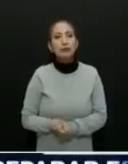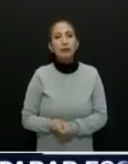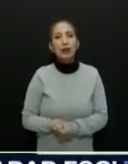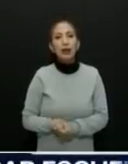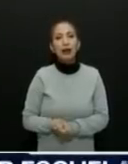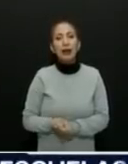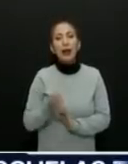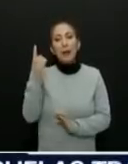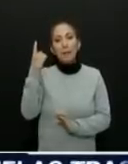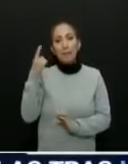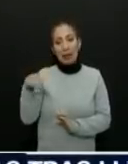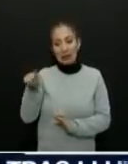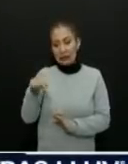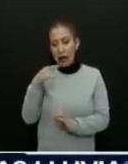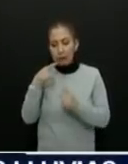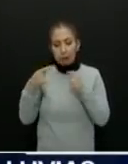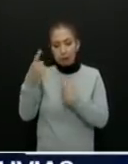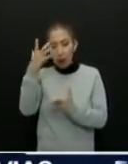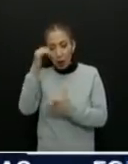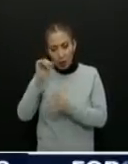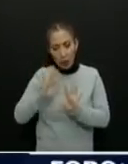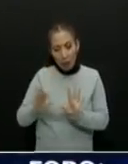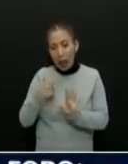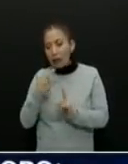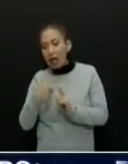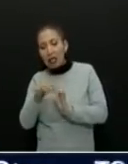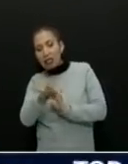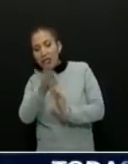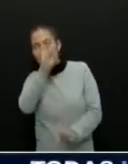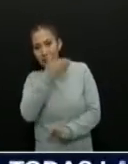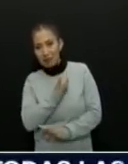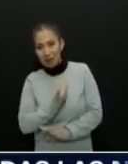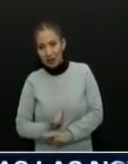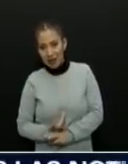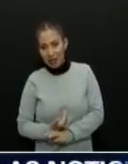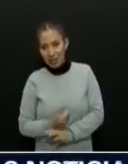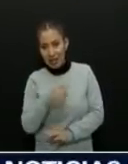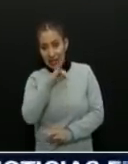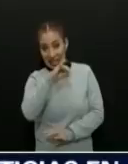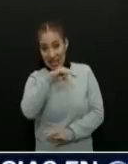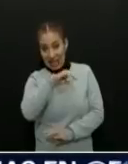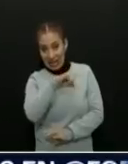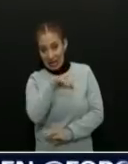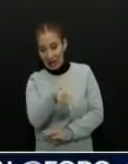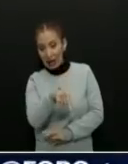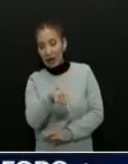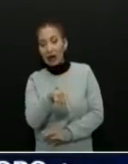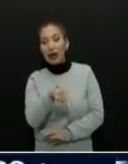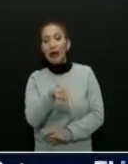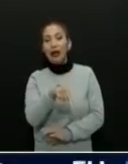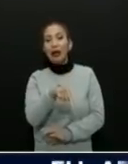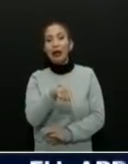para que ocupara la presidencia del INE